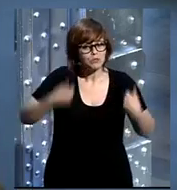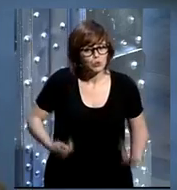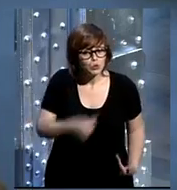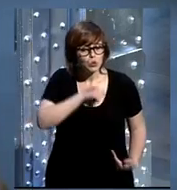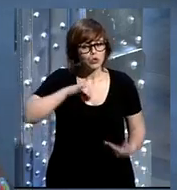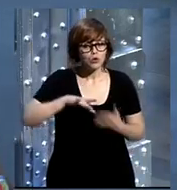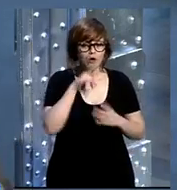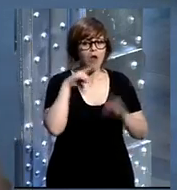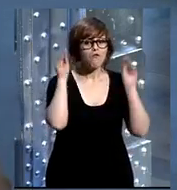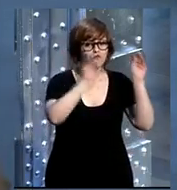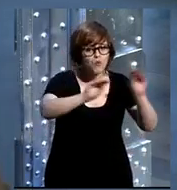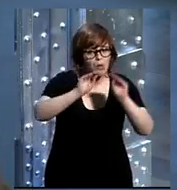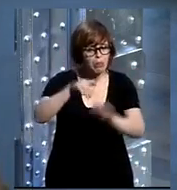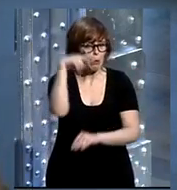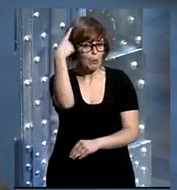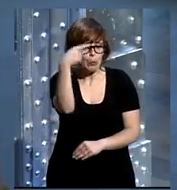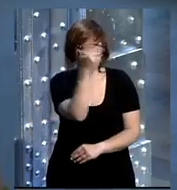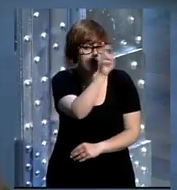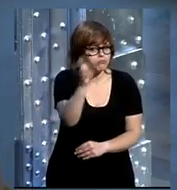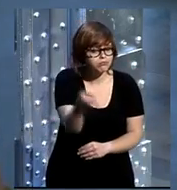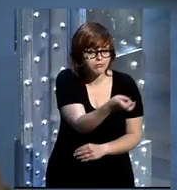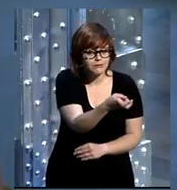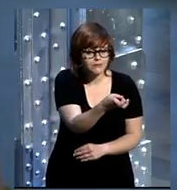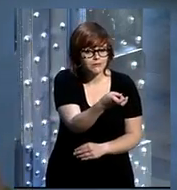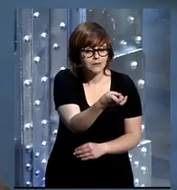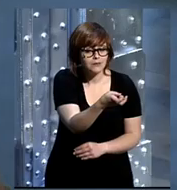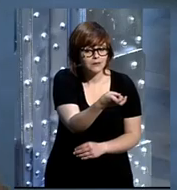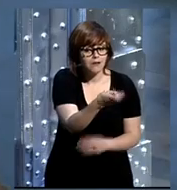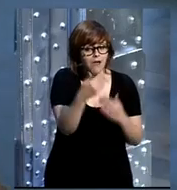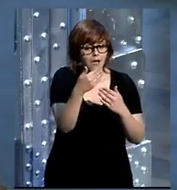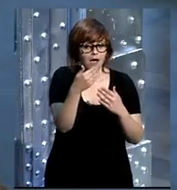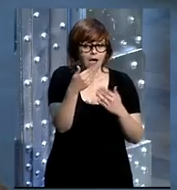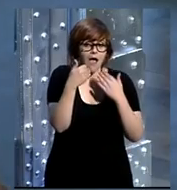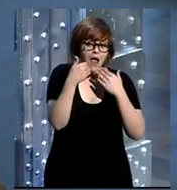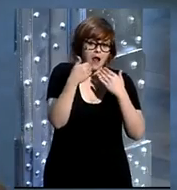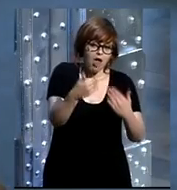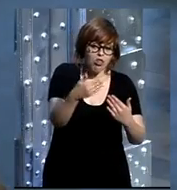materia cultural, etcétera, hace que se generen